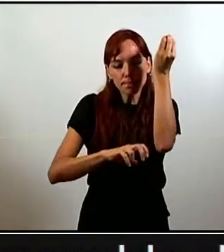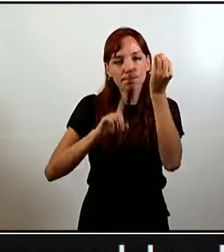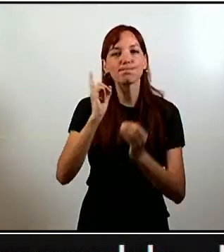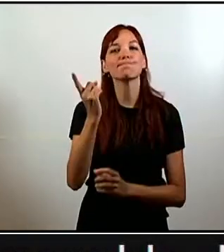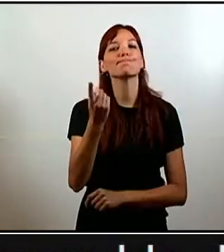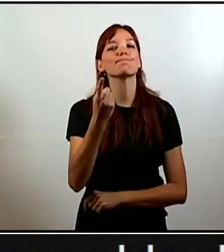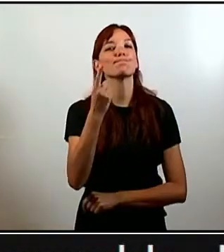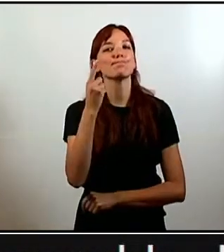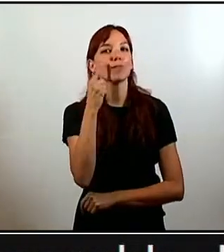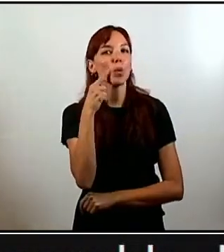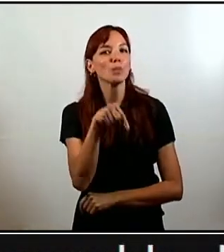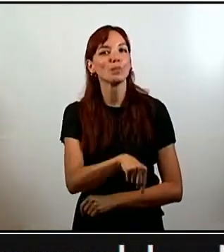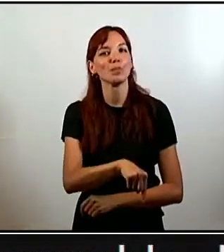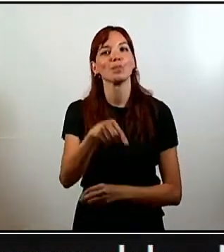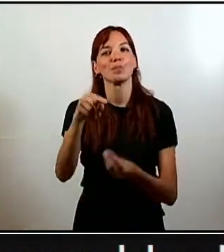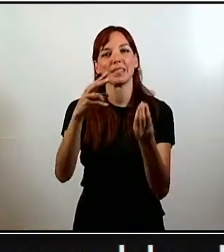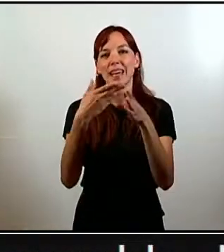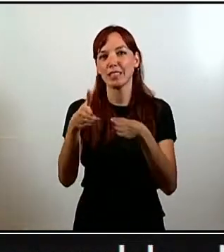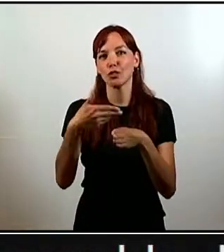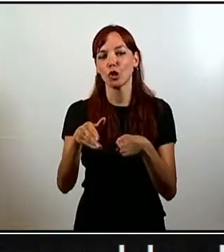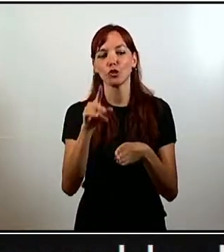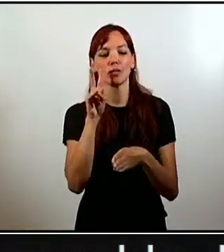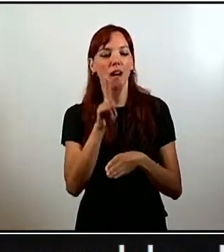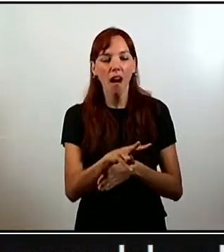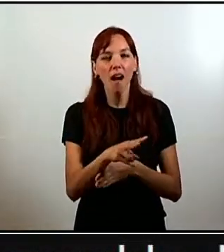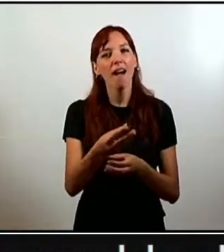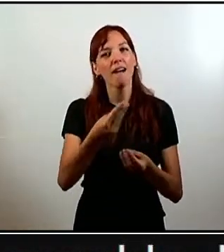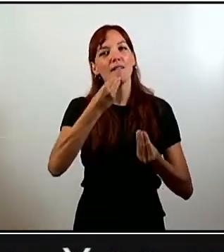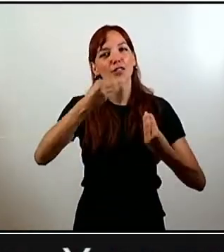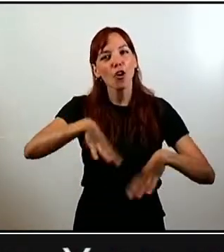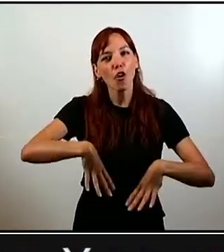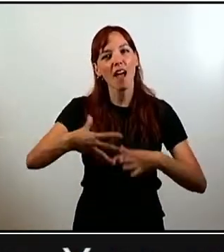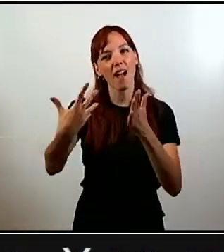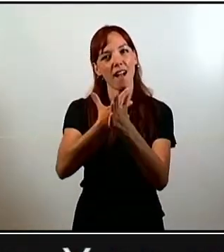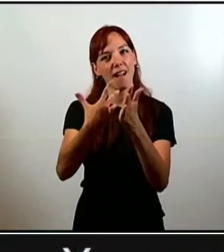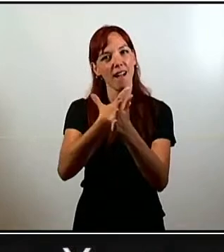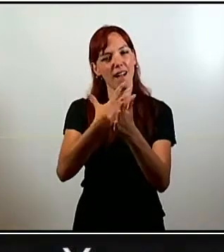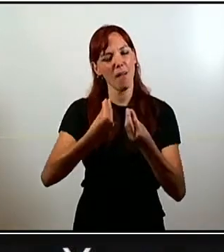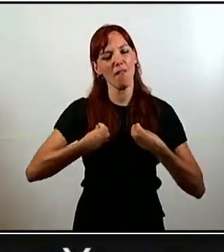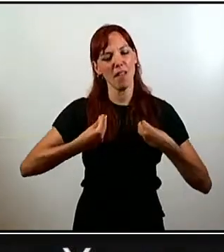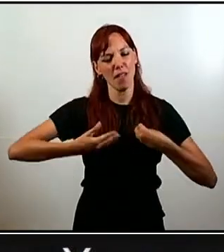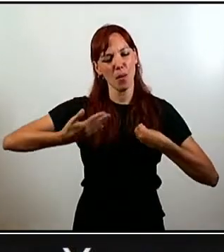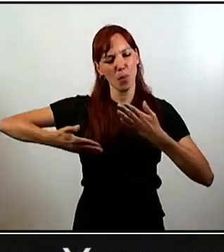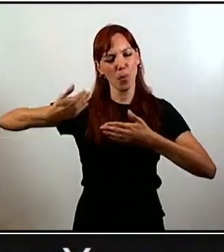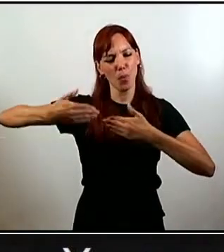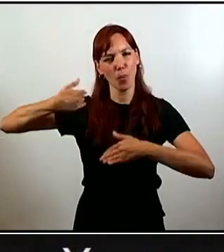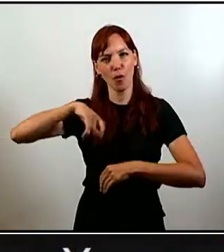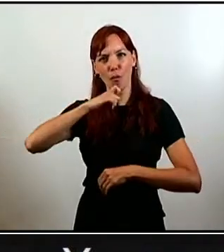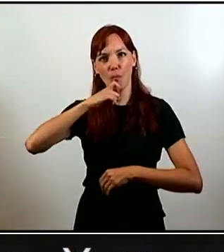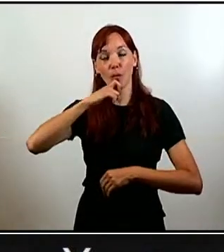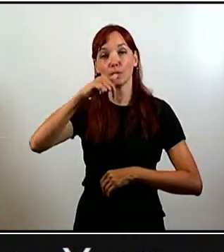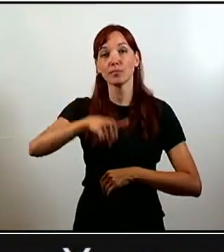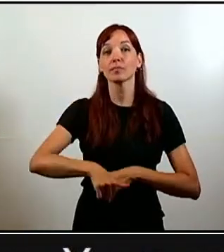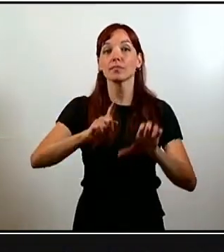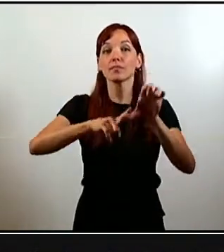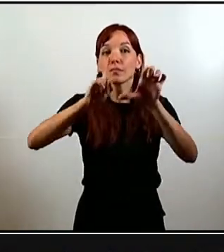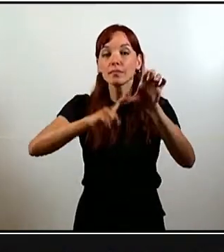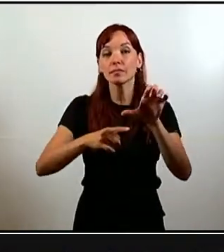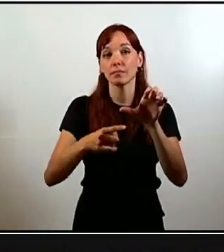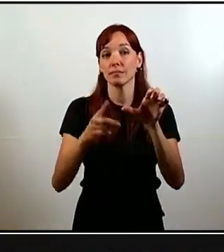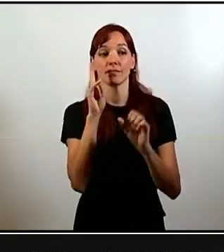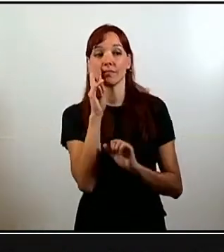dónde venimos. Y en ese ámbito yo quiero señalar que Extremadura es un nexo y es un referente